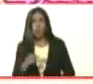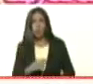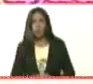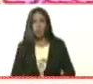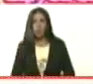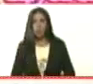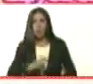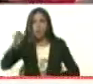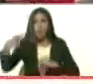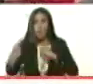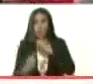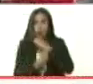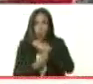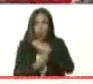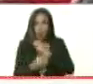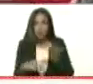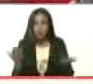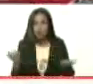¿Juanito Alimaña?